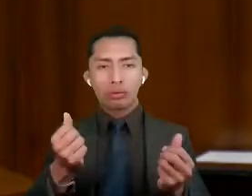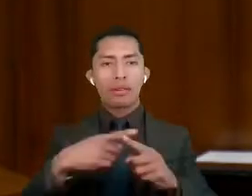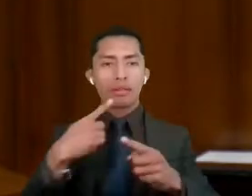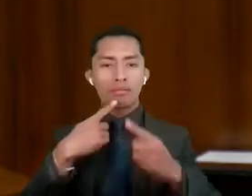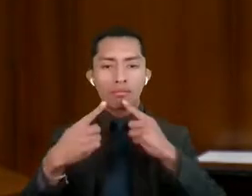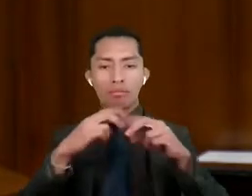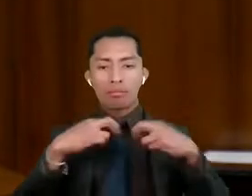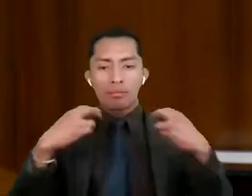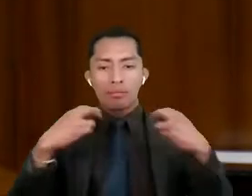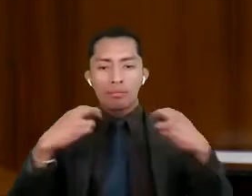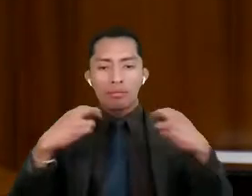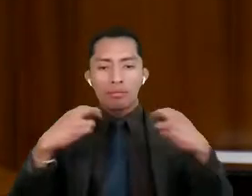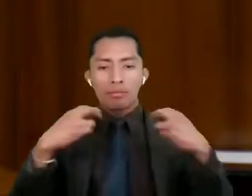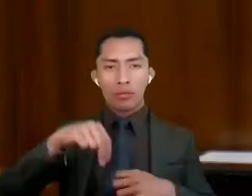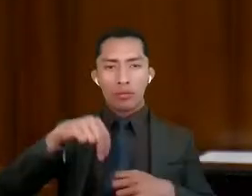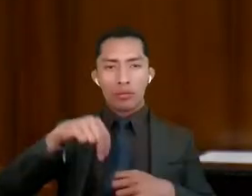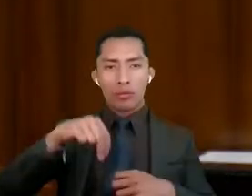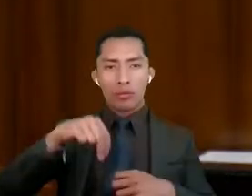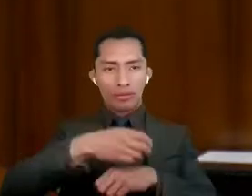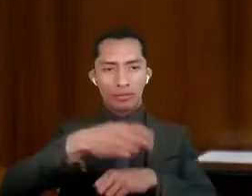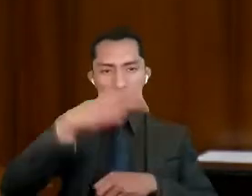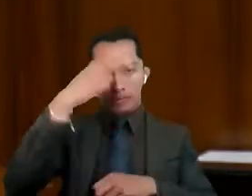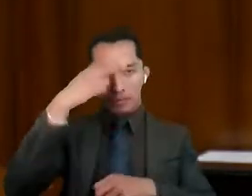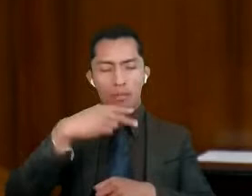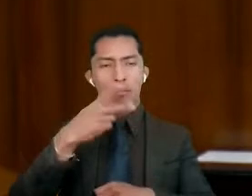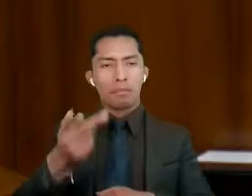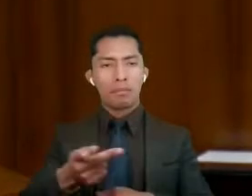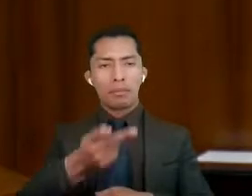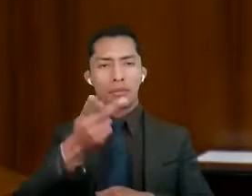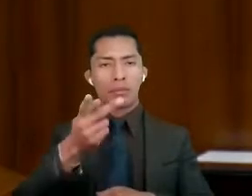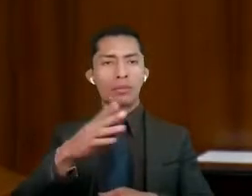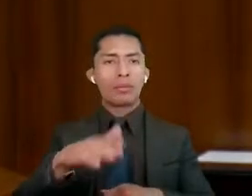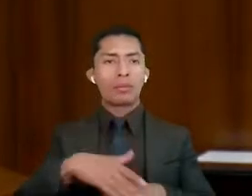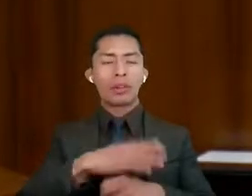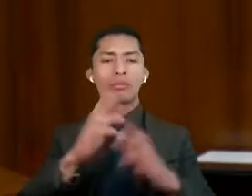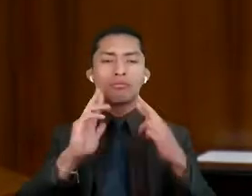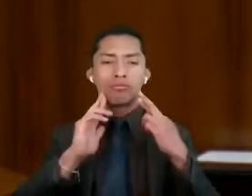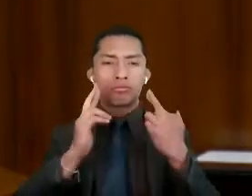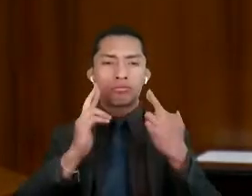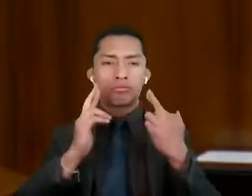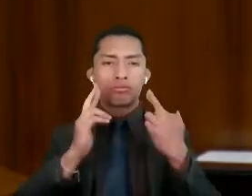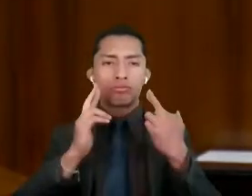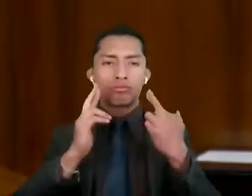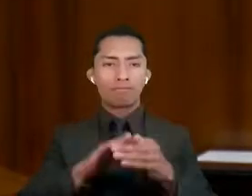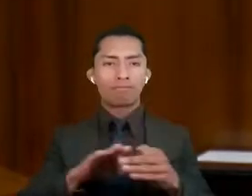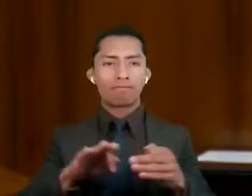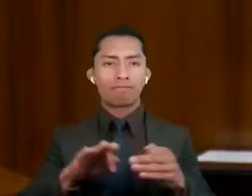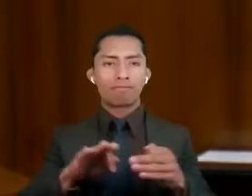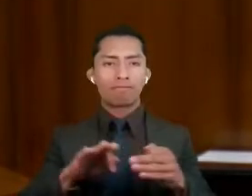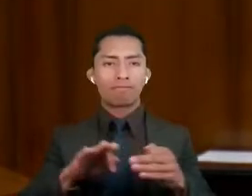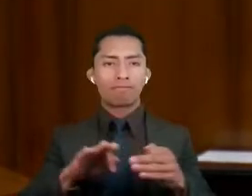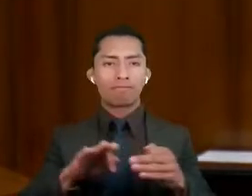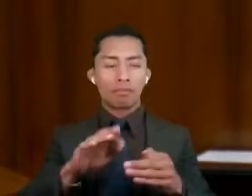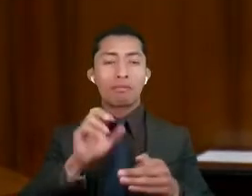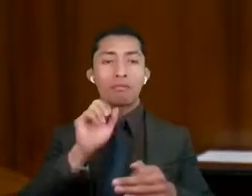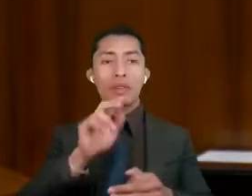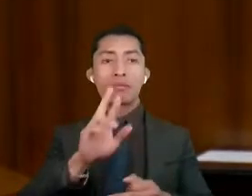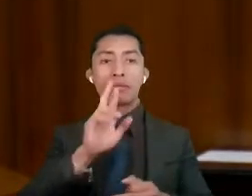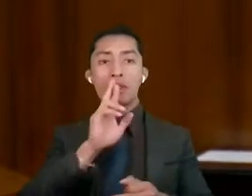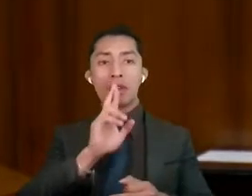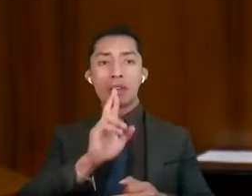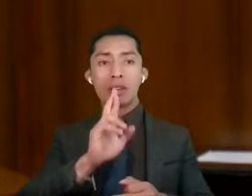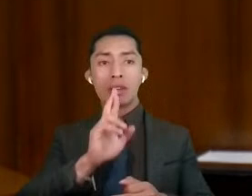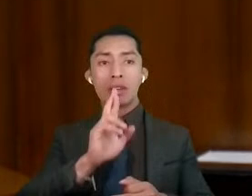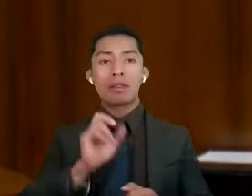del Estado? Y lo pregunto porque cada reunión, justo en los mismos contextos, son las mismas respuestas, las cuentas alegres,